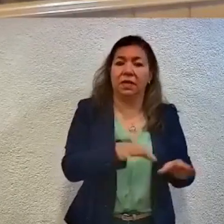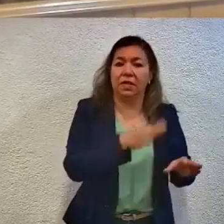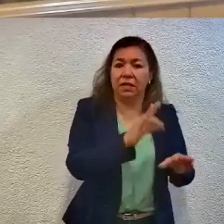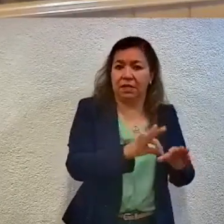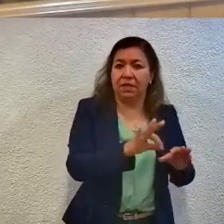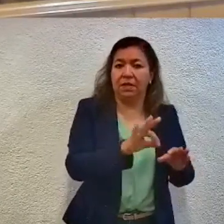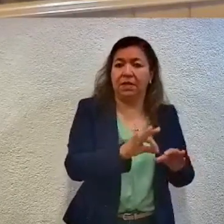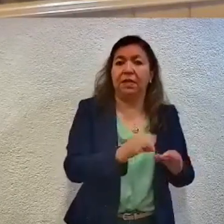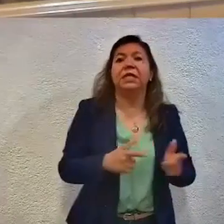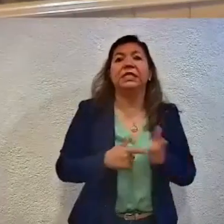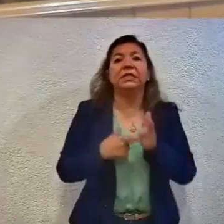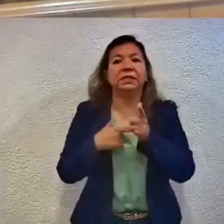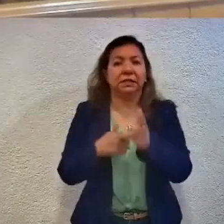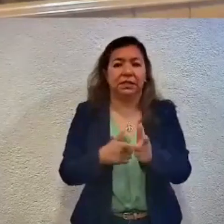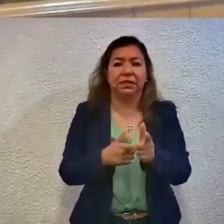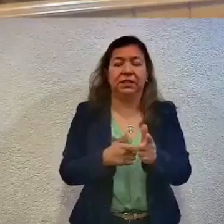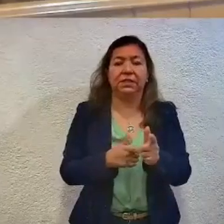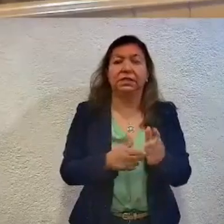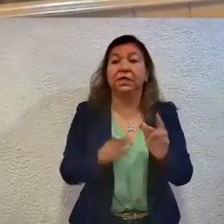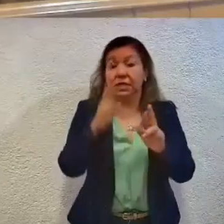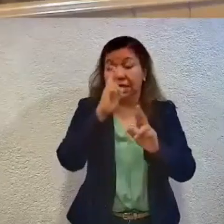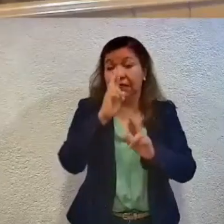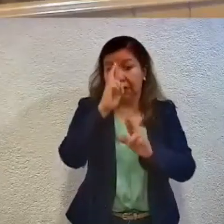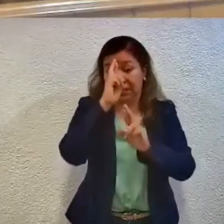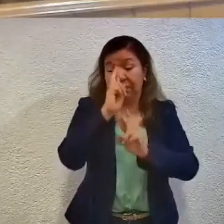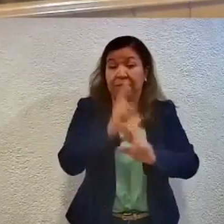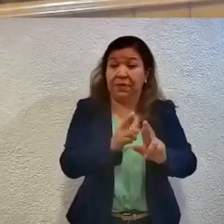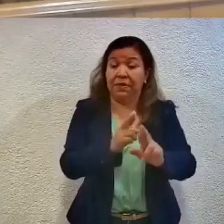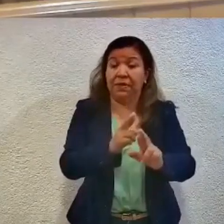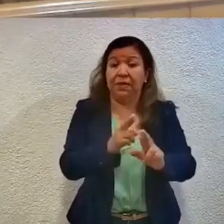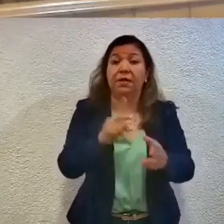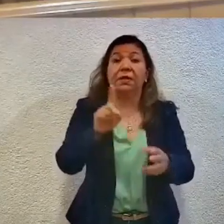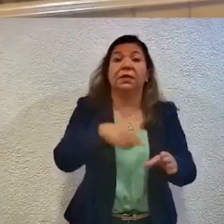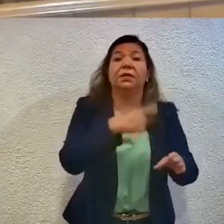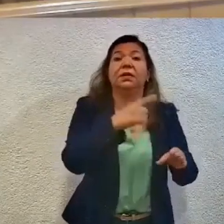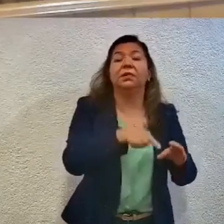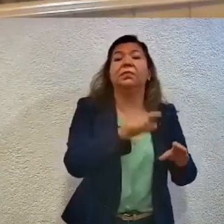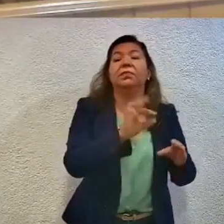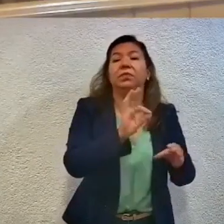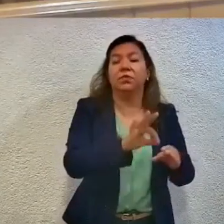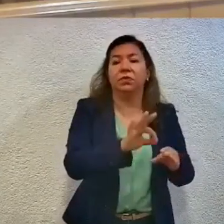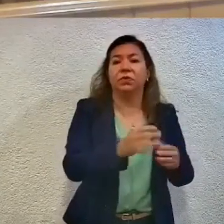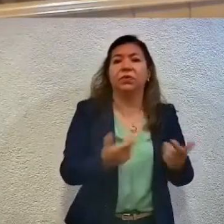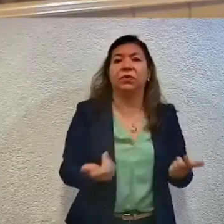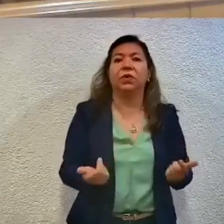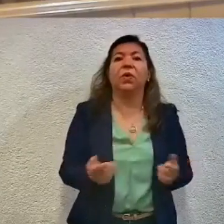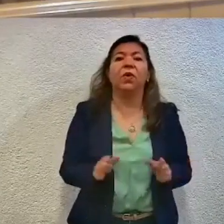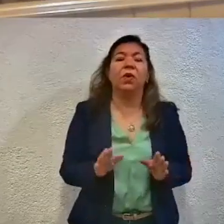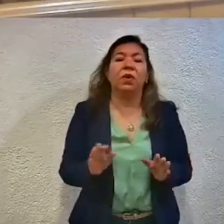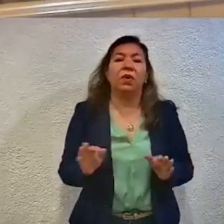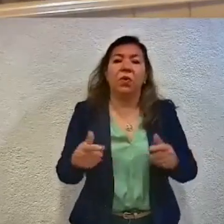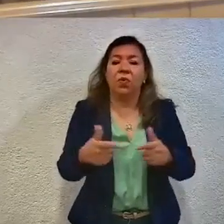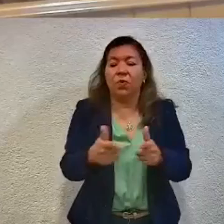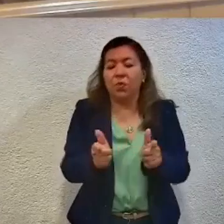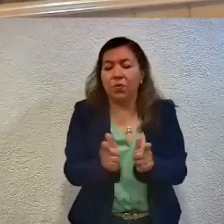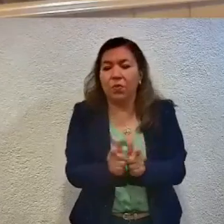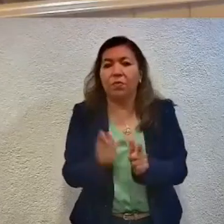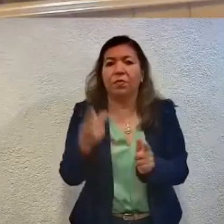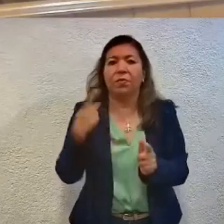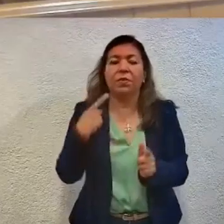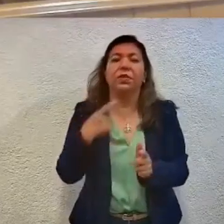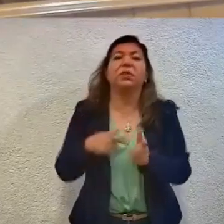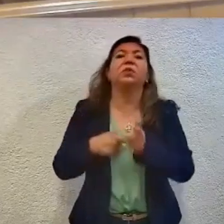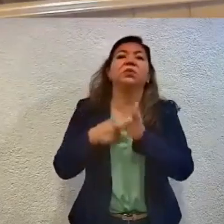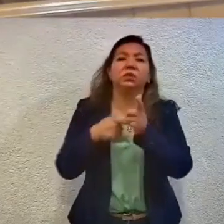elección correspondiente para hacer prevalecer el voto ciudadano, mas no es procedente para determinar si un instituto